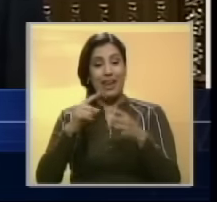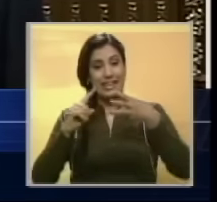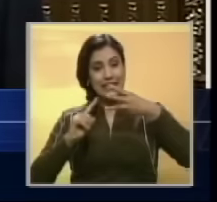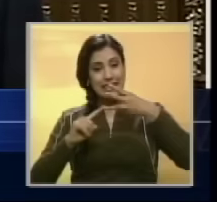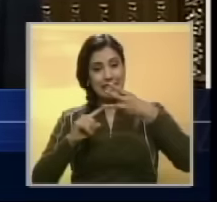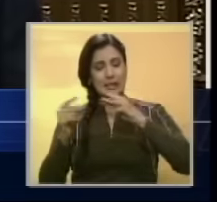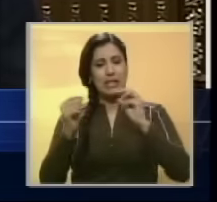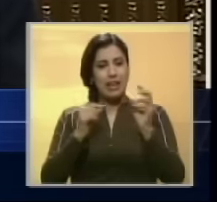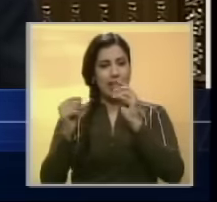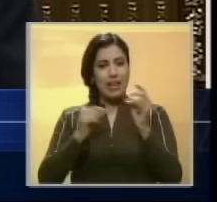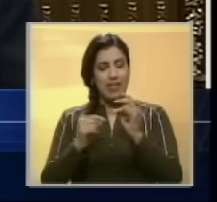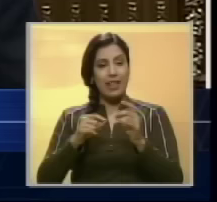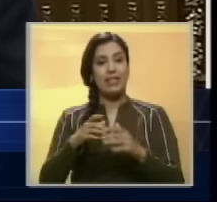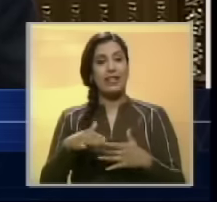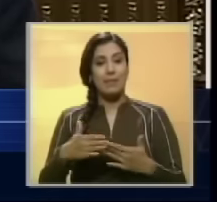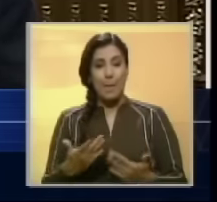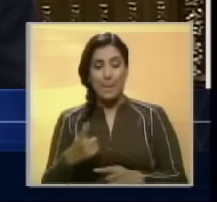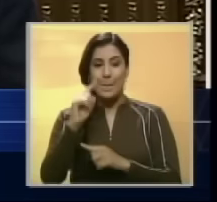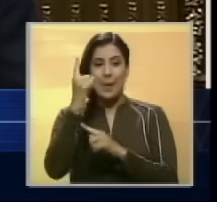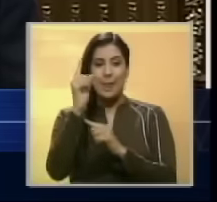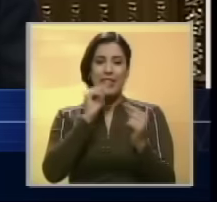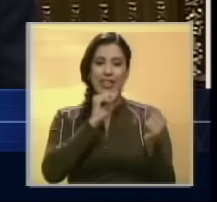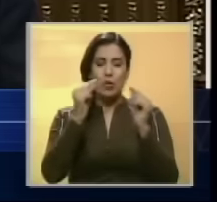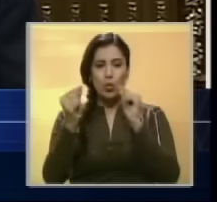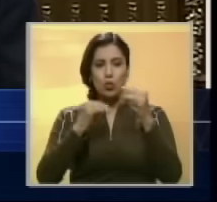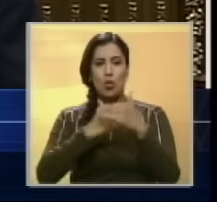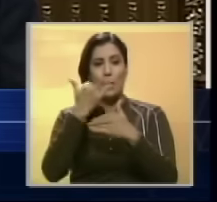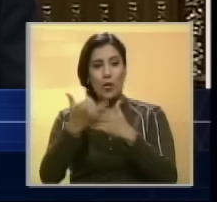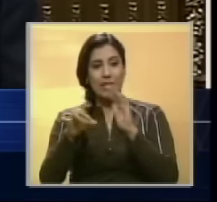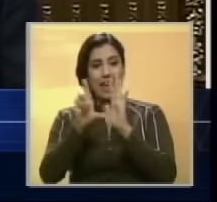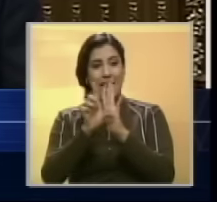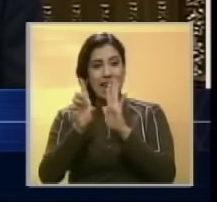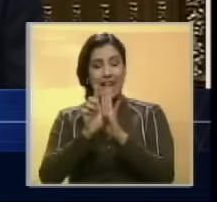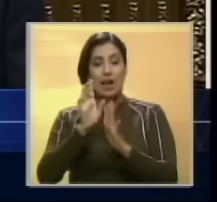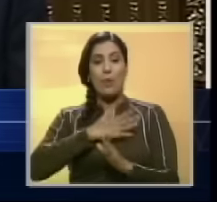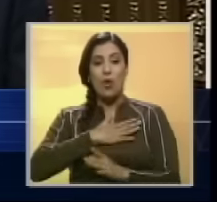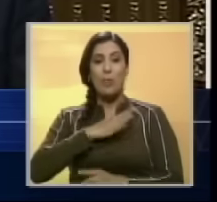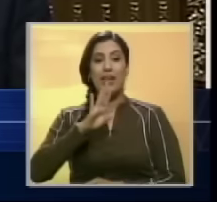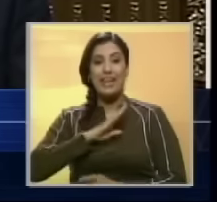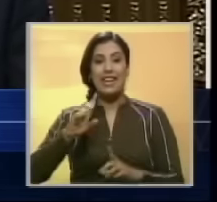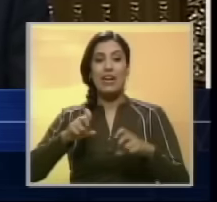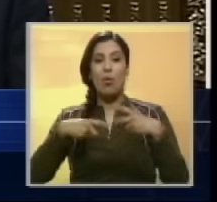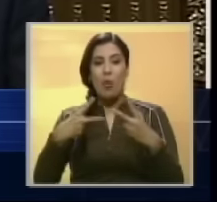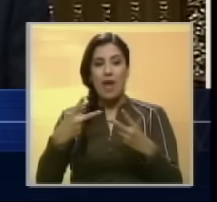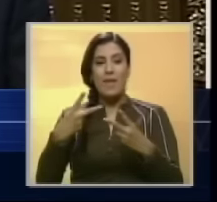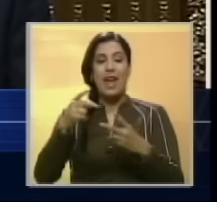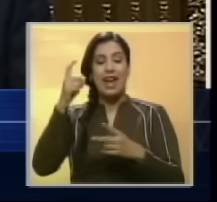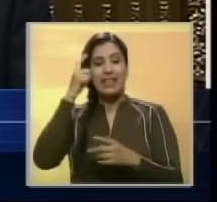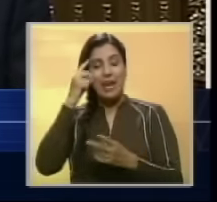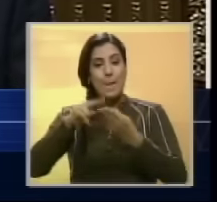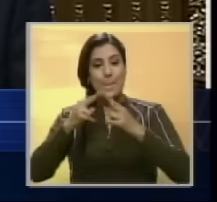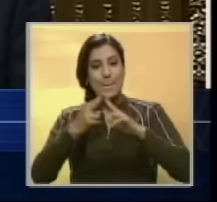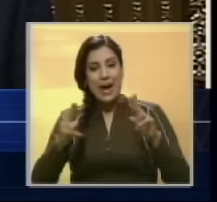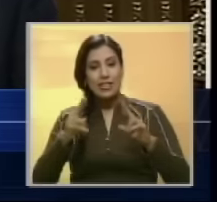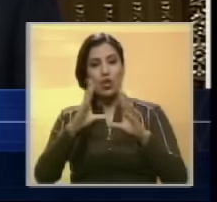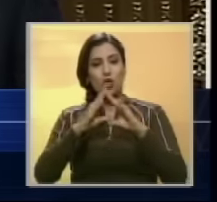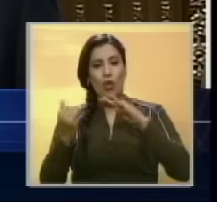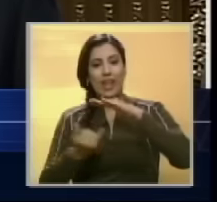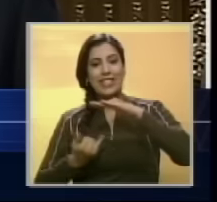Tercer punto en el orden del día primera discusión del proyecto de ley por medio de la la de la paz en todas las